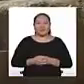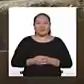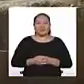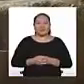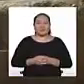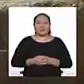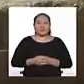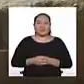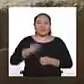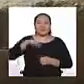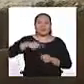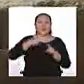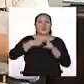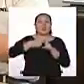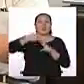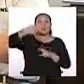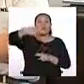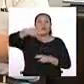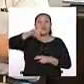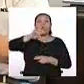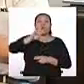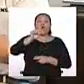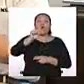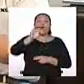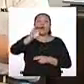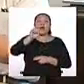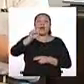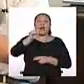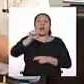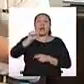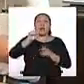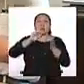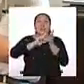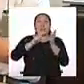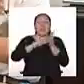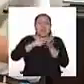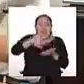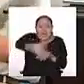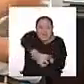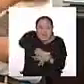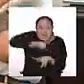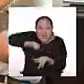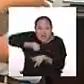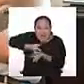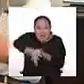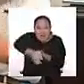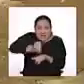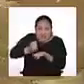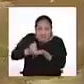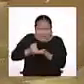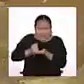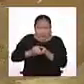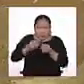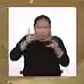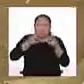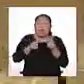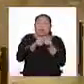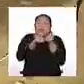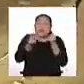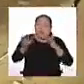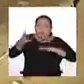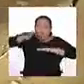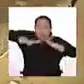El nombre huaca quiere decir sagrado. Es como hablar de catedrales, templos, etc.